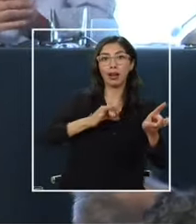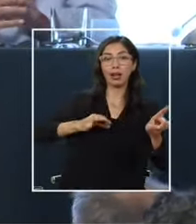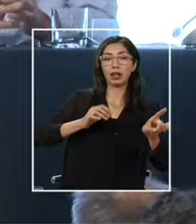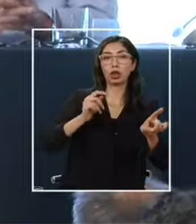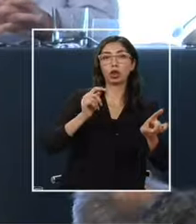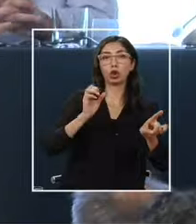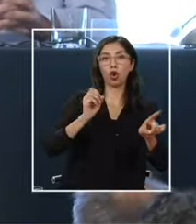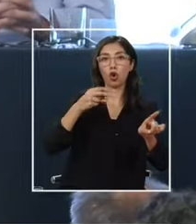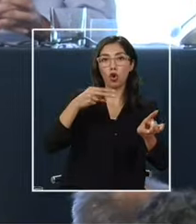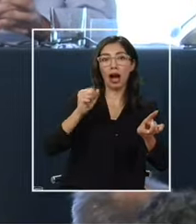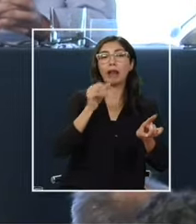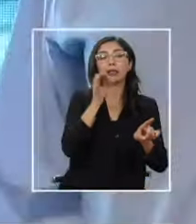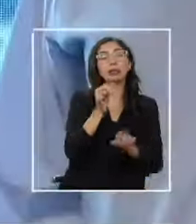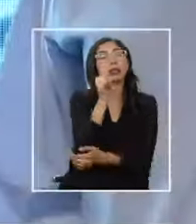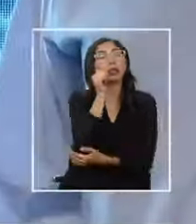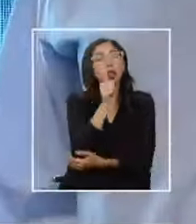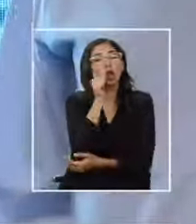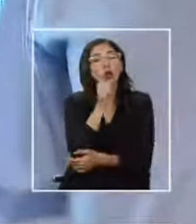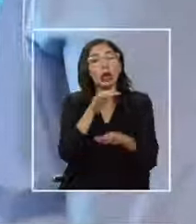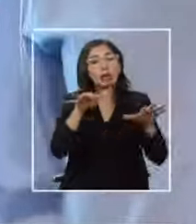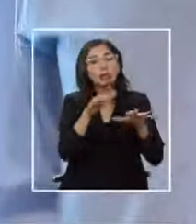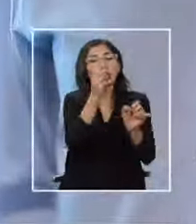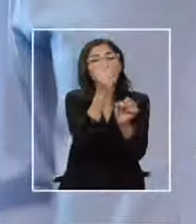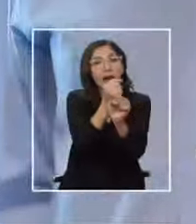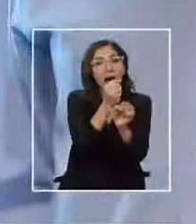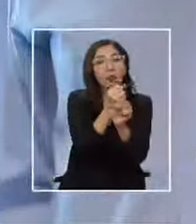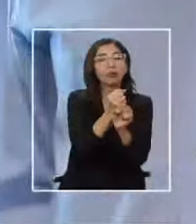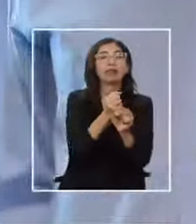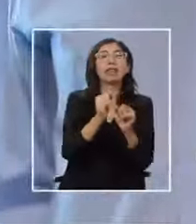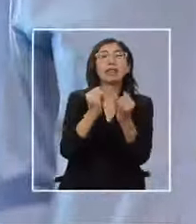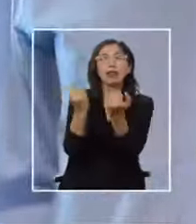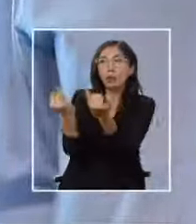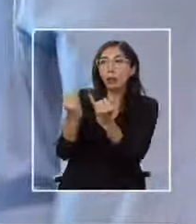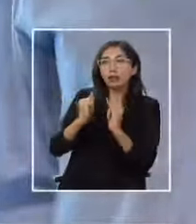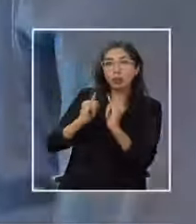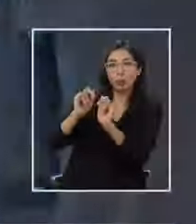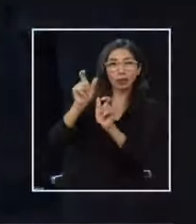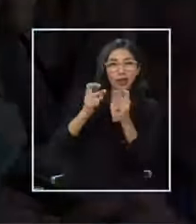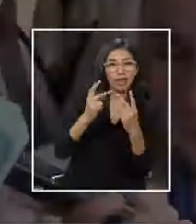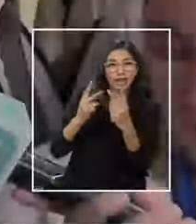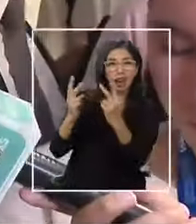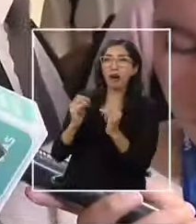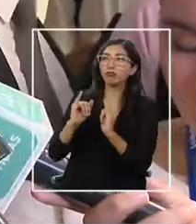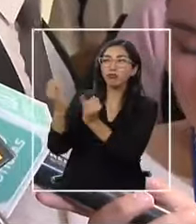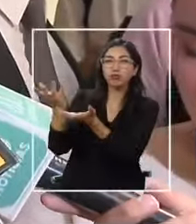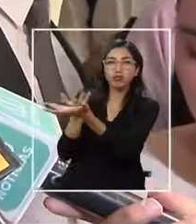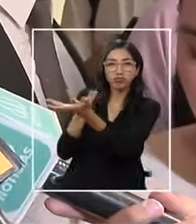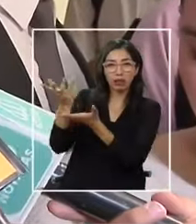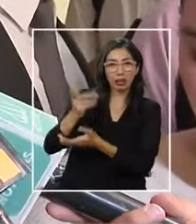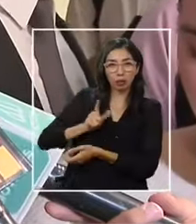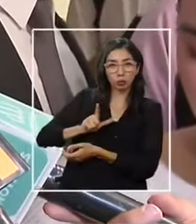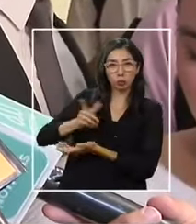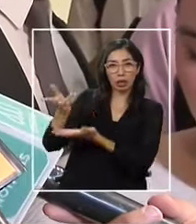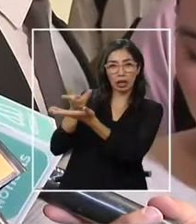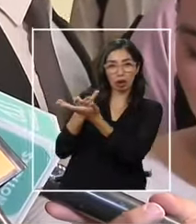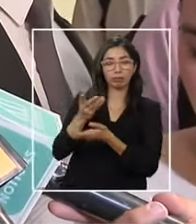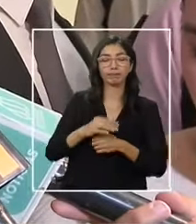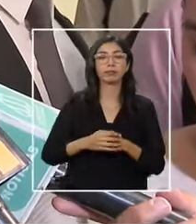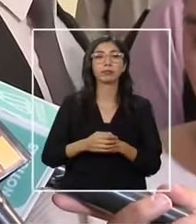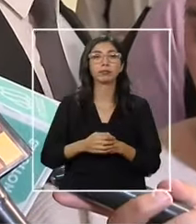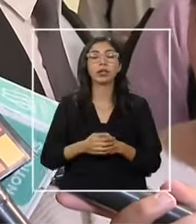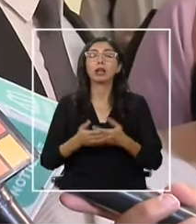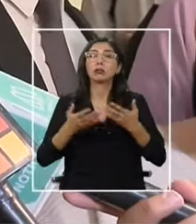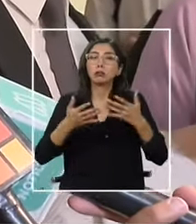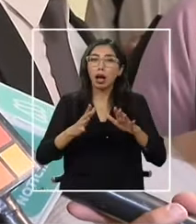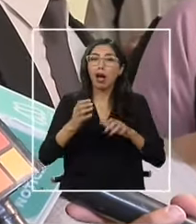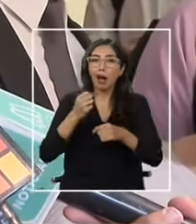está trabajando cotidianamente en el intercambio de antecedentes de los viajeros. Se han hecho una serie de fortalecimientos que se